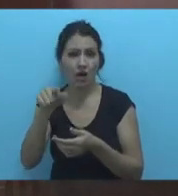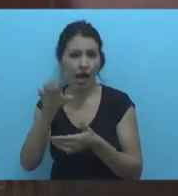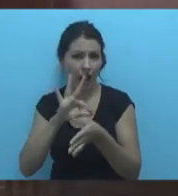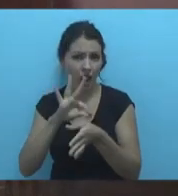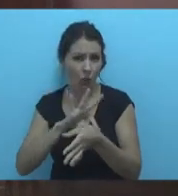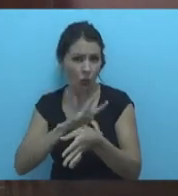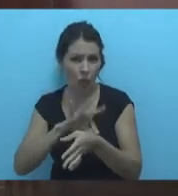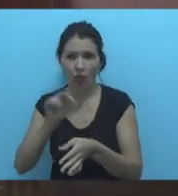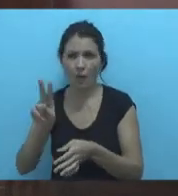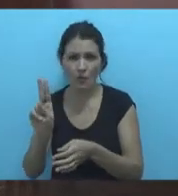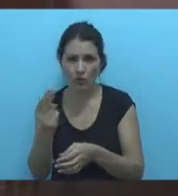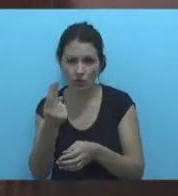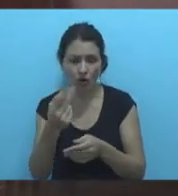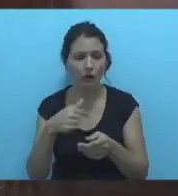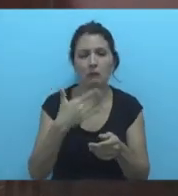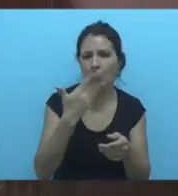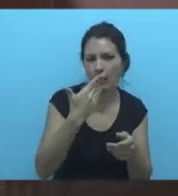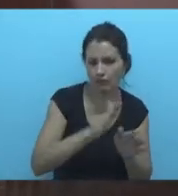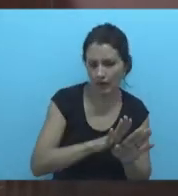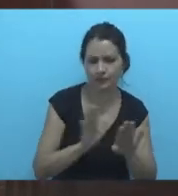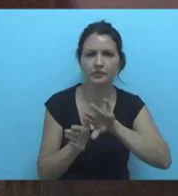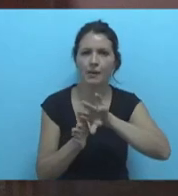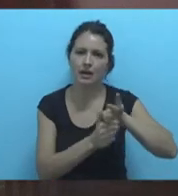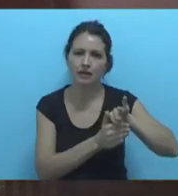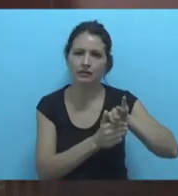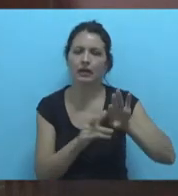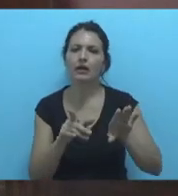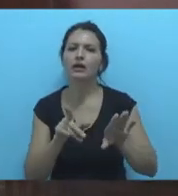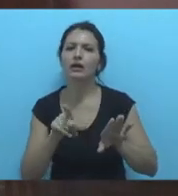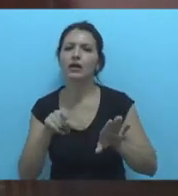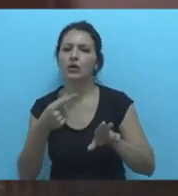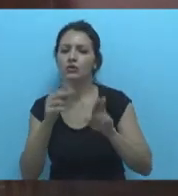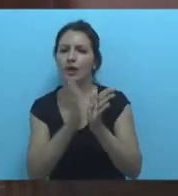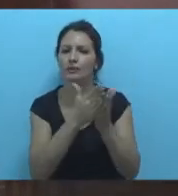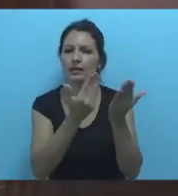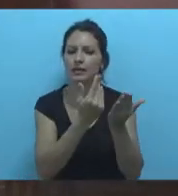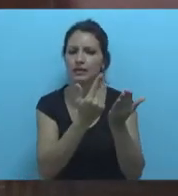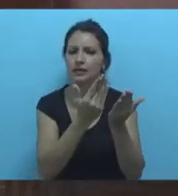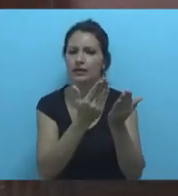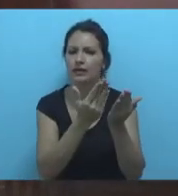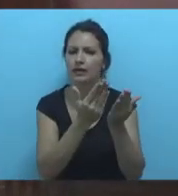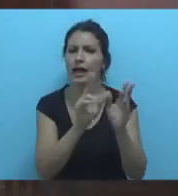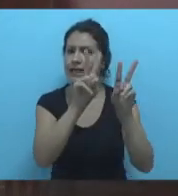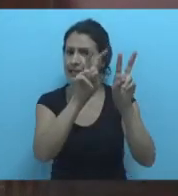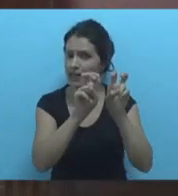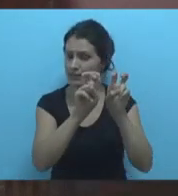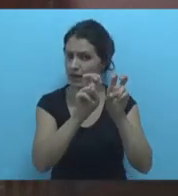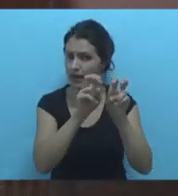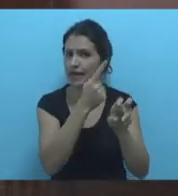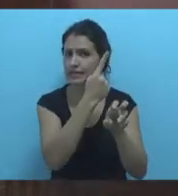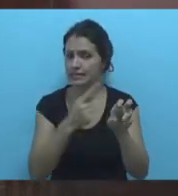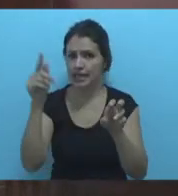especial. También le habíamos pedido y habíamos acordado en labor parlamentaria que el expediente 180, el asunto